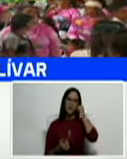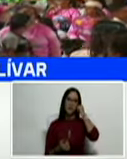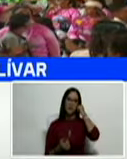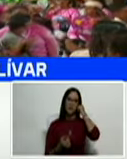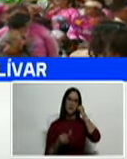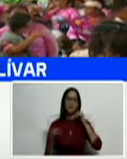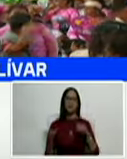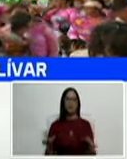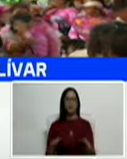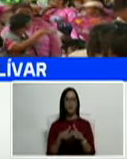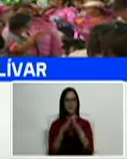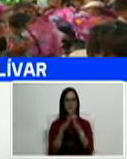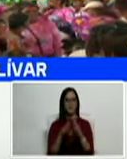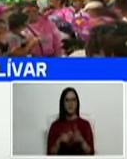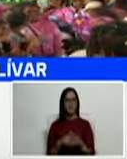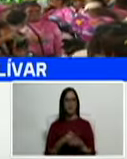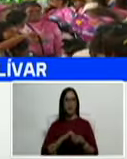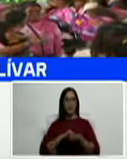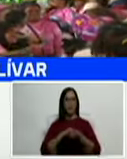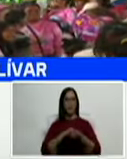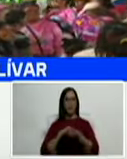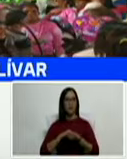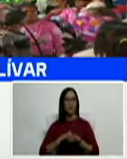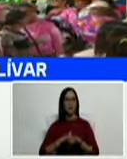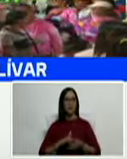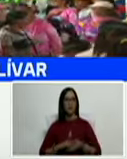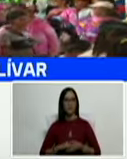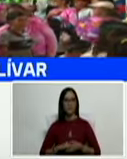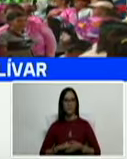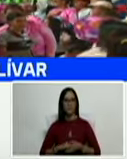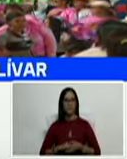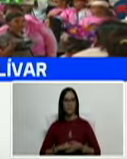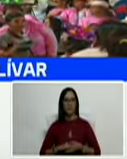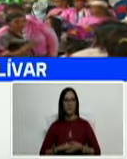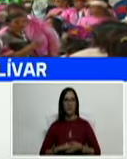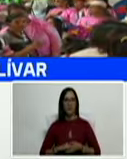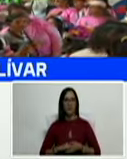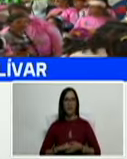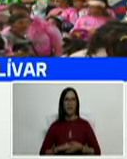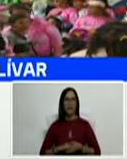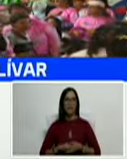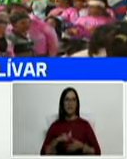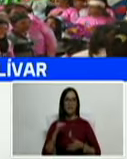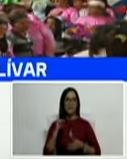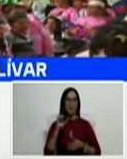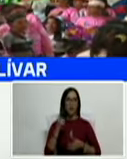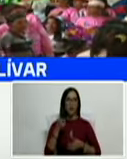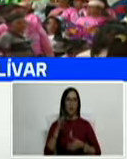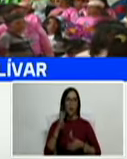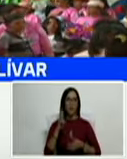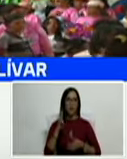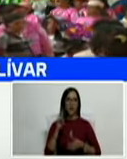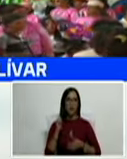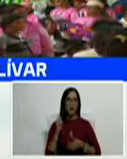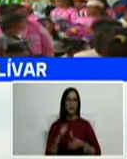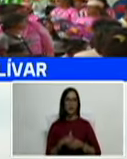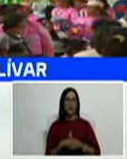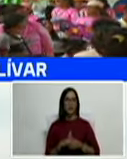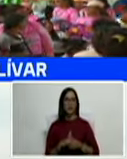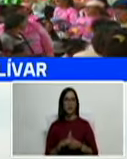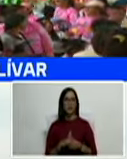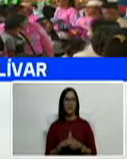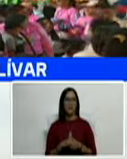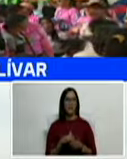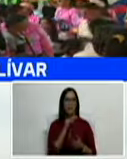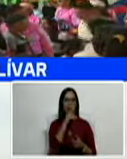Boconó. Boconó, de Trujillo. Está del estado Trujillo, presidente. ¿Y el Segovia, segundo apellido tuyo? Bueno,